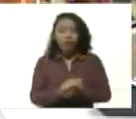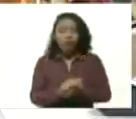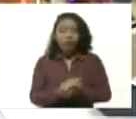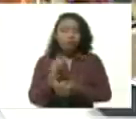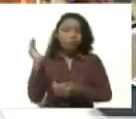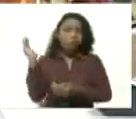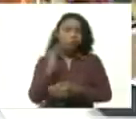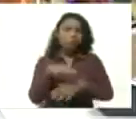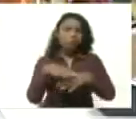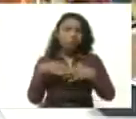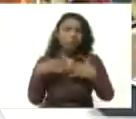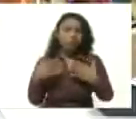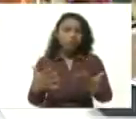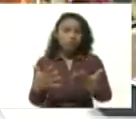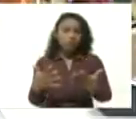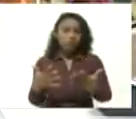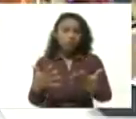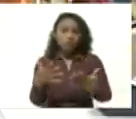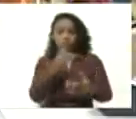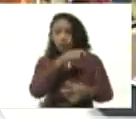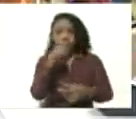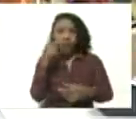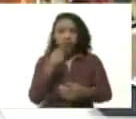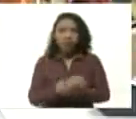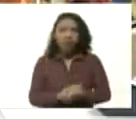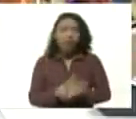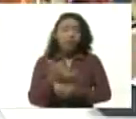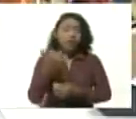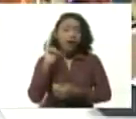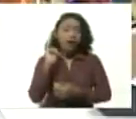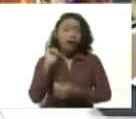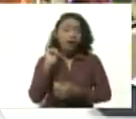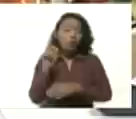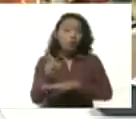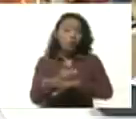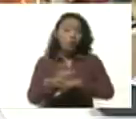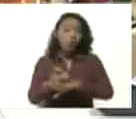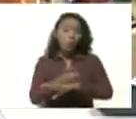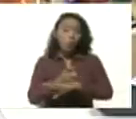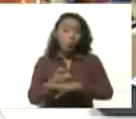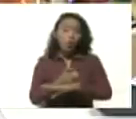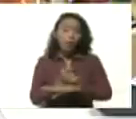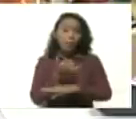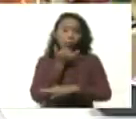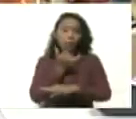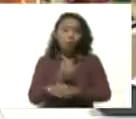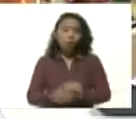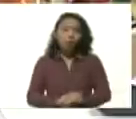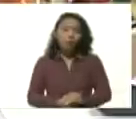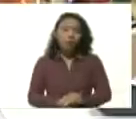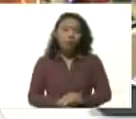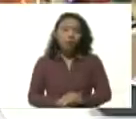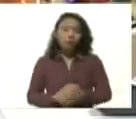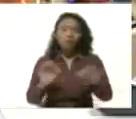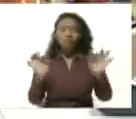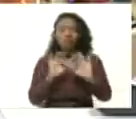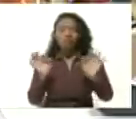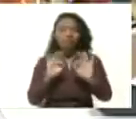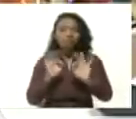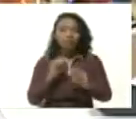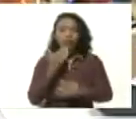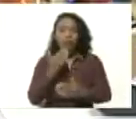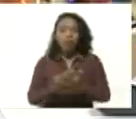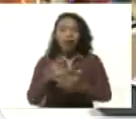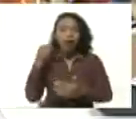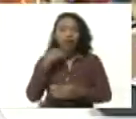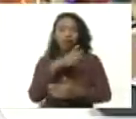proveniente del narcotráfico. Y tiene un gobierno fallido. Nada de lo que se le pida a Iván